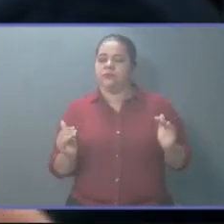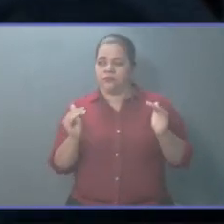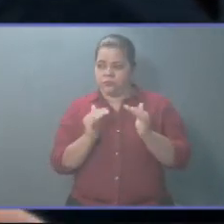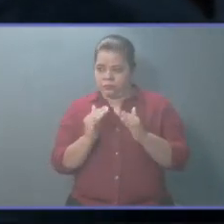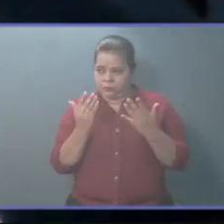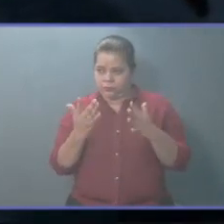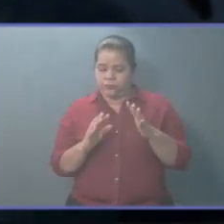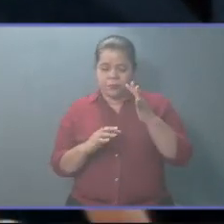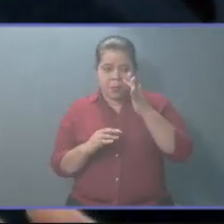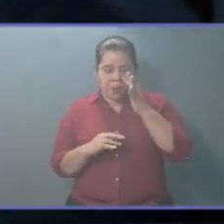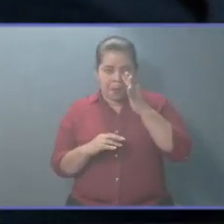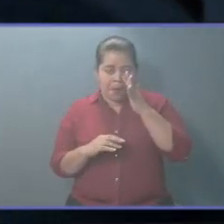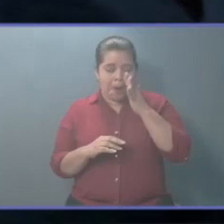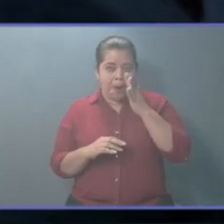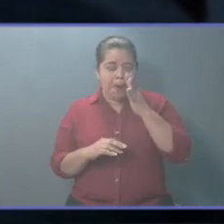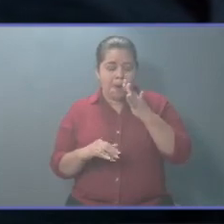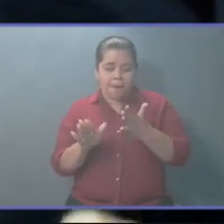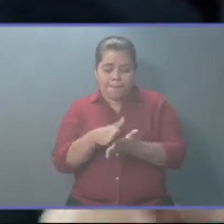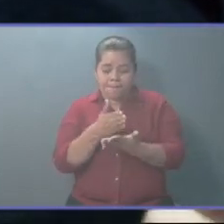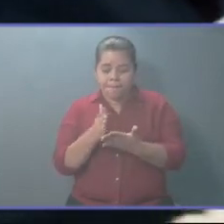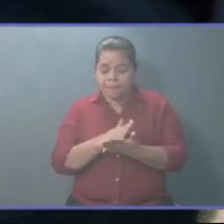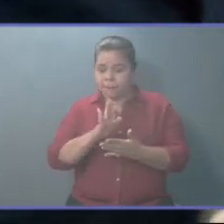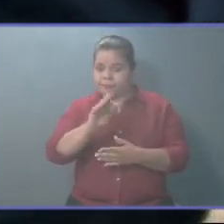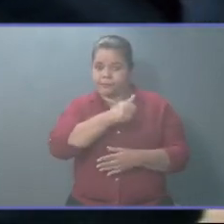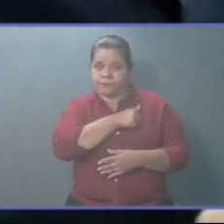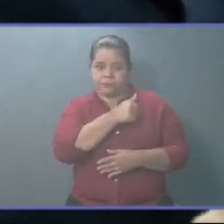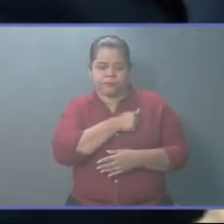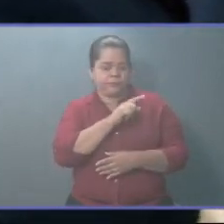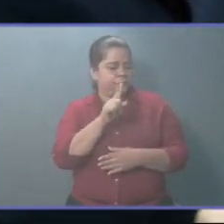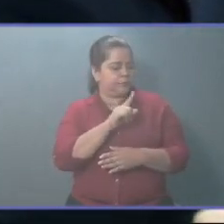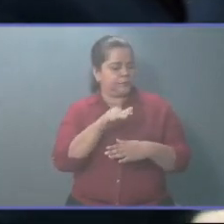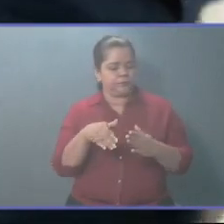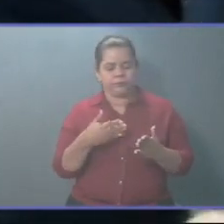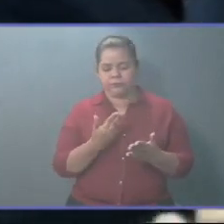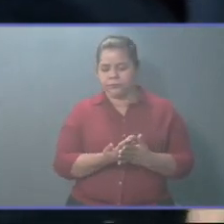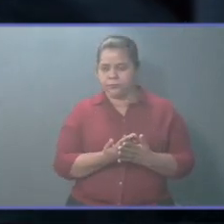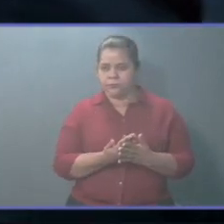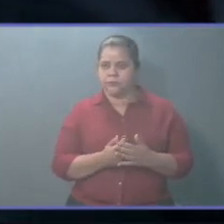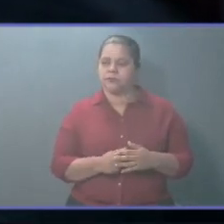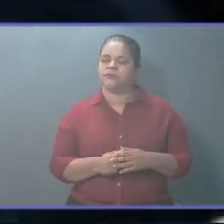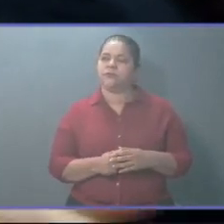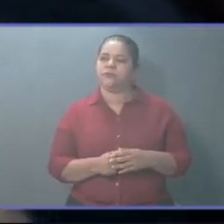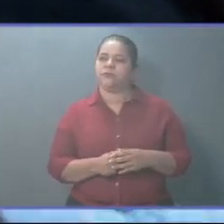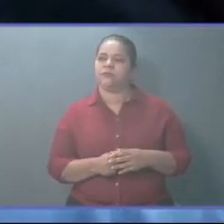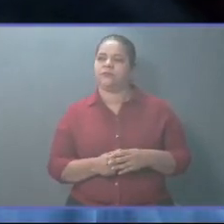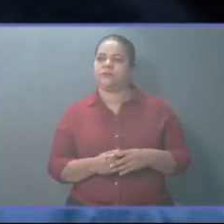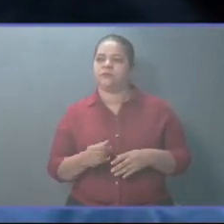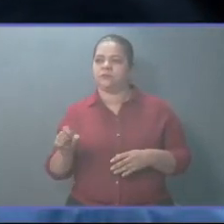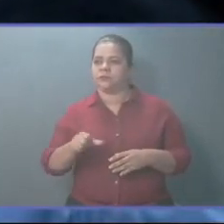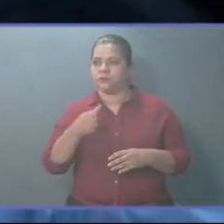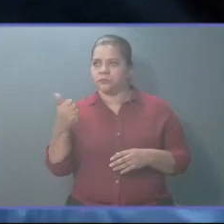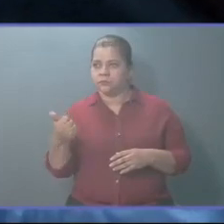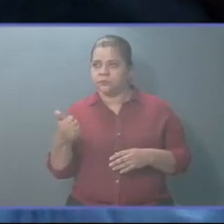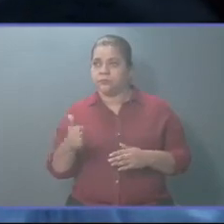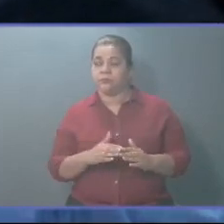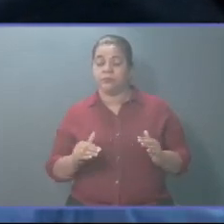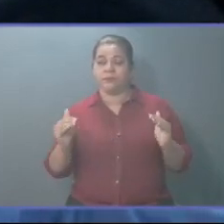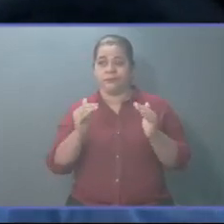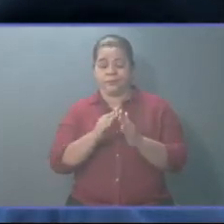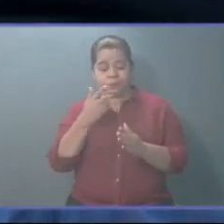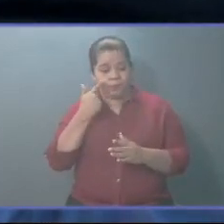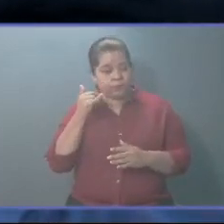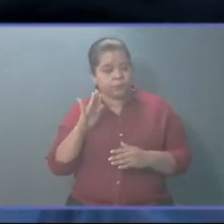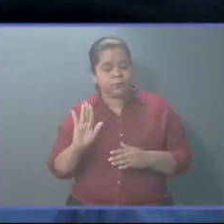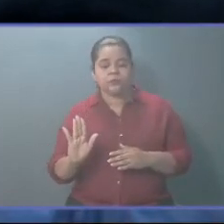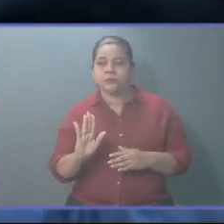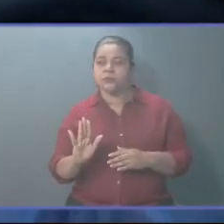forma parte, ¿verdad? Comparten esa tarea. No todos comparten esa tarea. Y también, por ejemplo, aquí